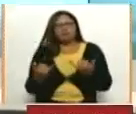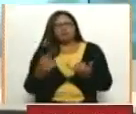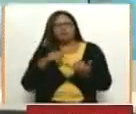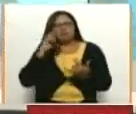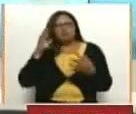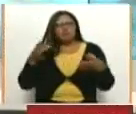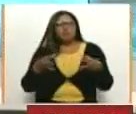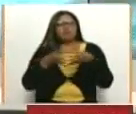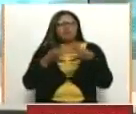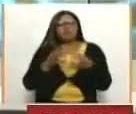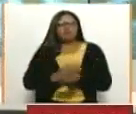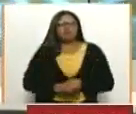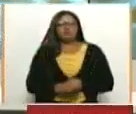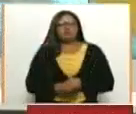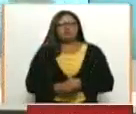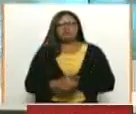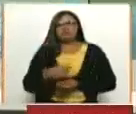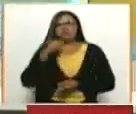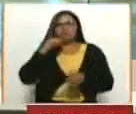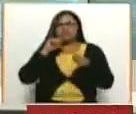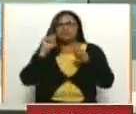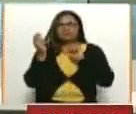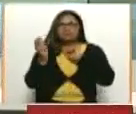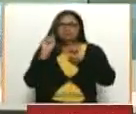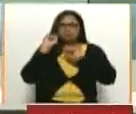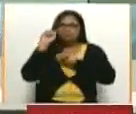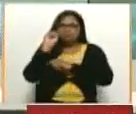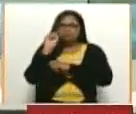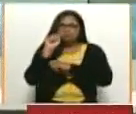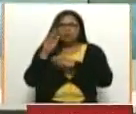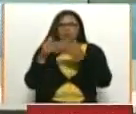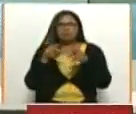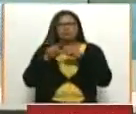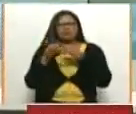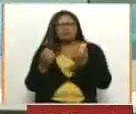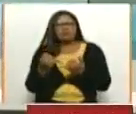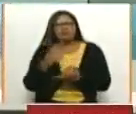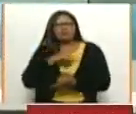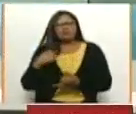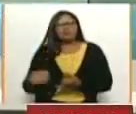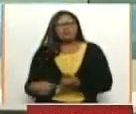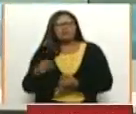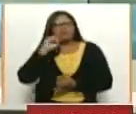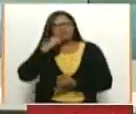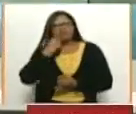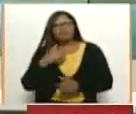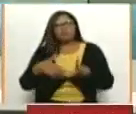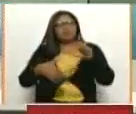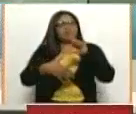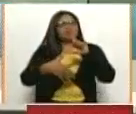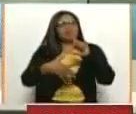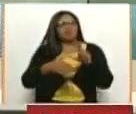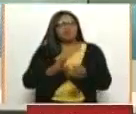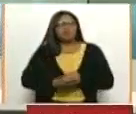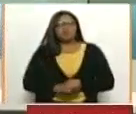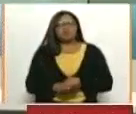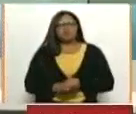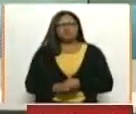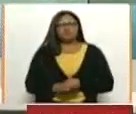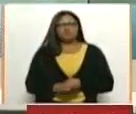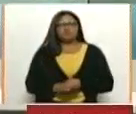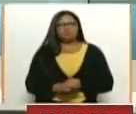Unidos ha criticado, ¿no?, una supuesta influencia de China y Rusia sobre América Latina. ¿Qué interés tiene sobre todo